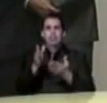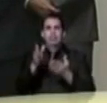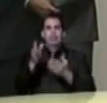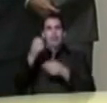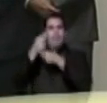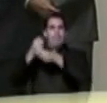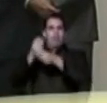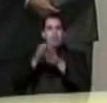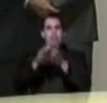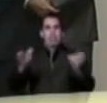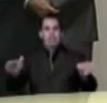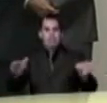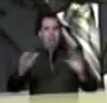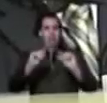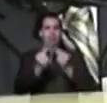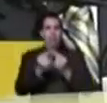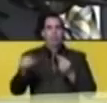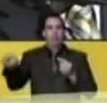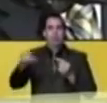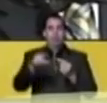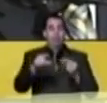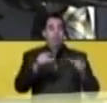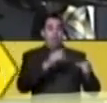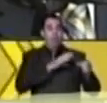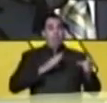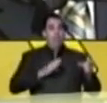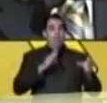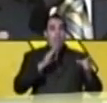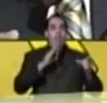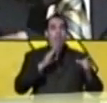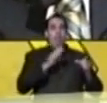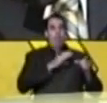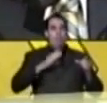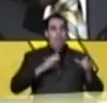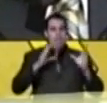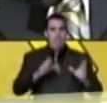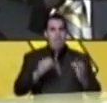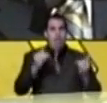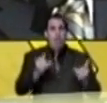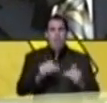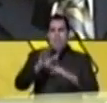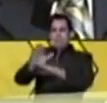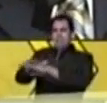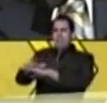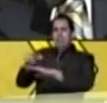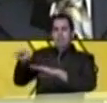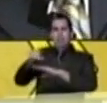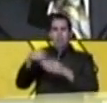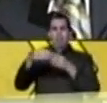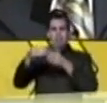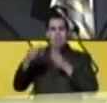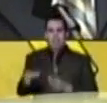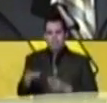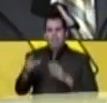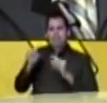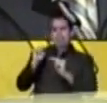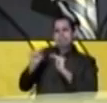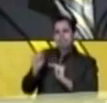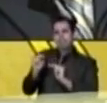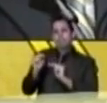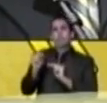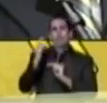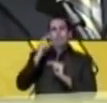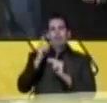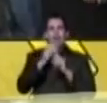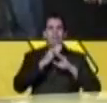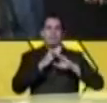sindicales el comité interagencial nombrado por el gobernador Luis fortuño hizo un llamado hoy a los líderes gremiales a negociar de buena fe Para